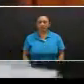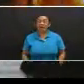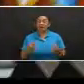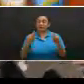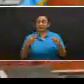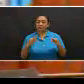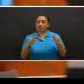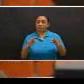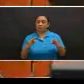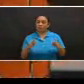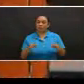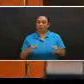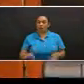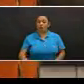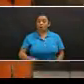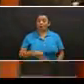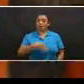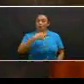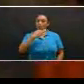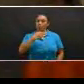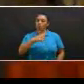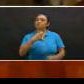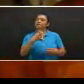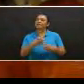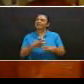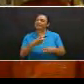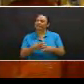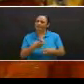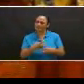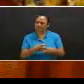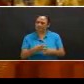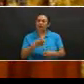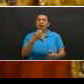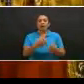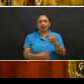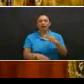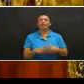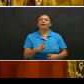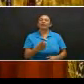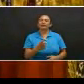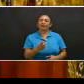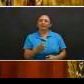tratar con el orgullo es difícil, ¿verdad? Cada quien sabe...